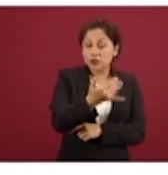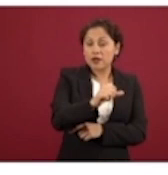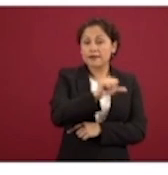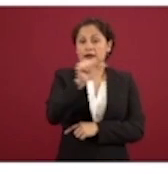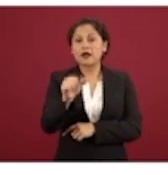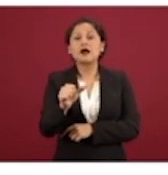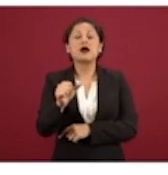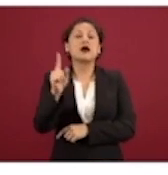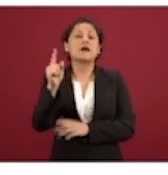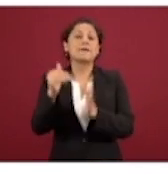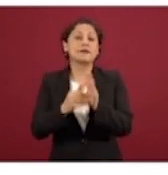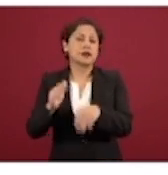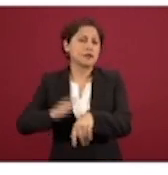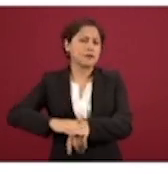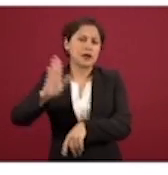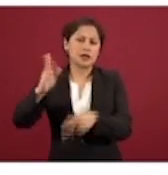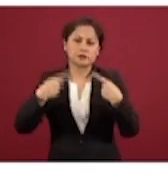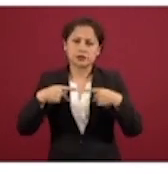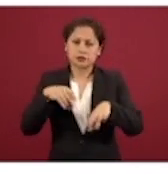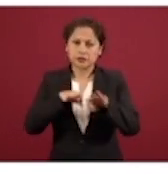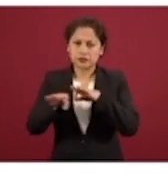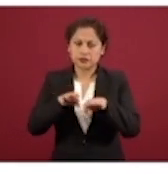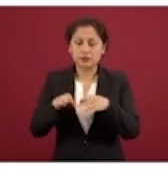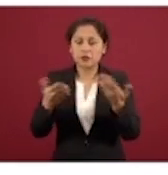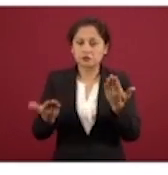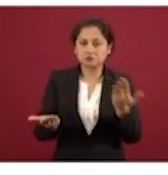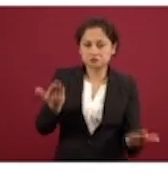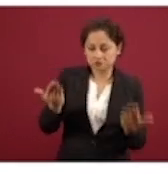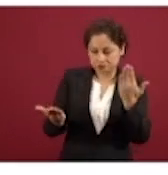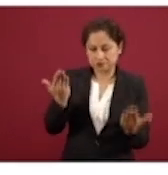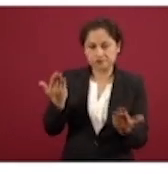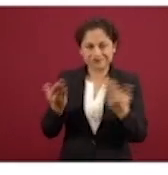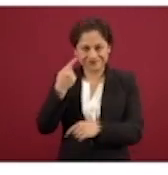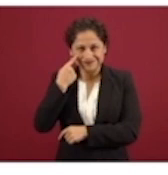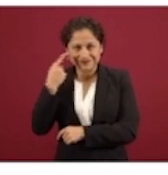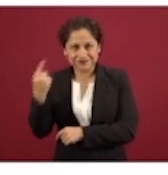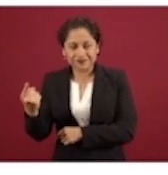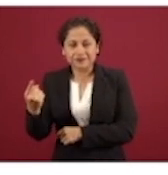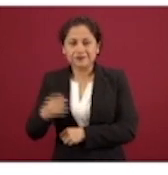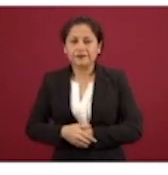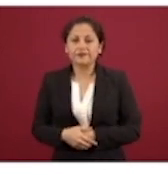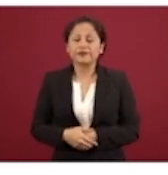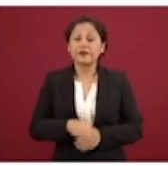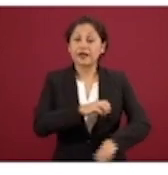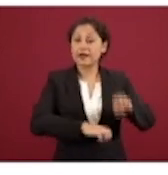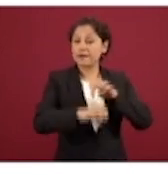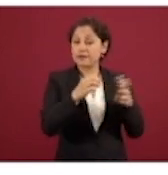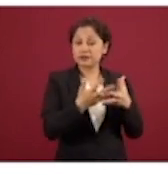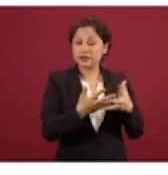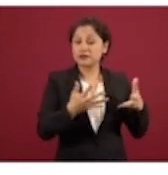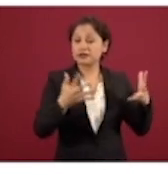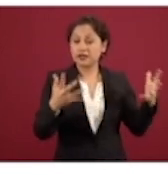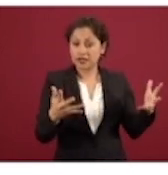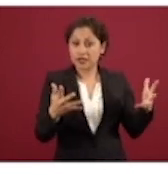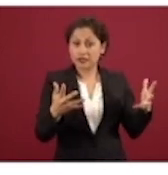de 1000 trabajadores. Entonces, podemos ver aquí cómo son las grandes empresas, no todas,